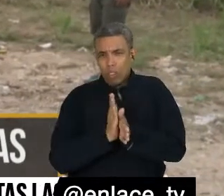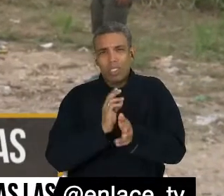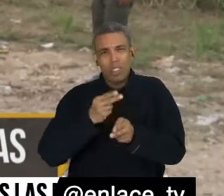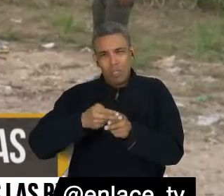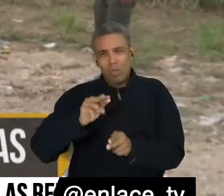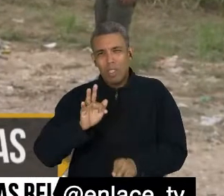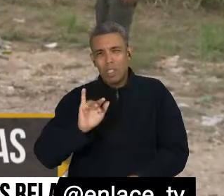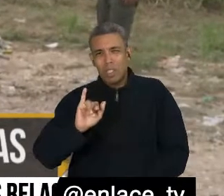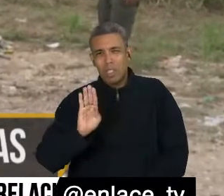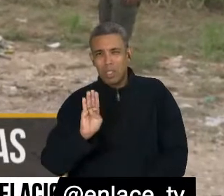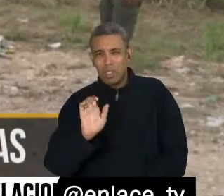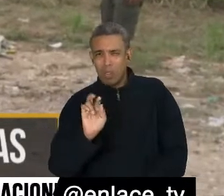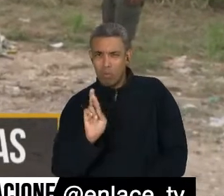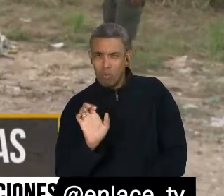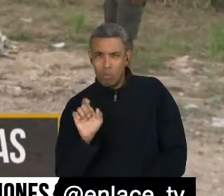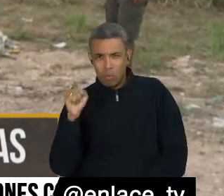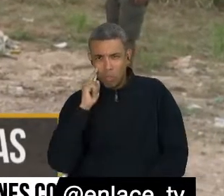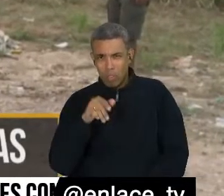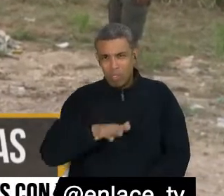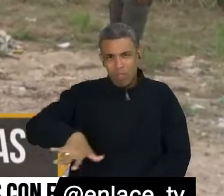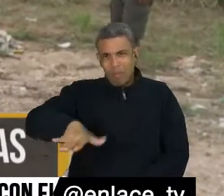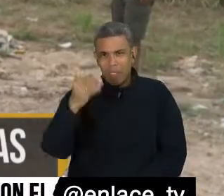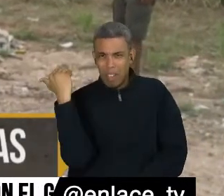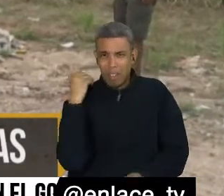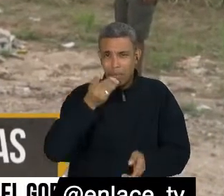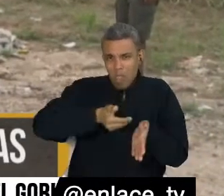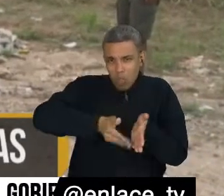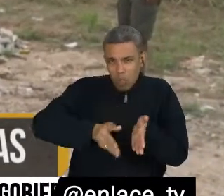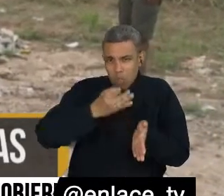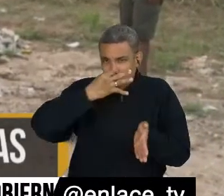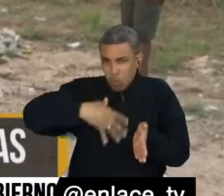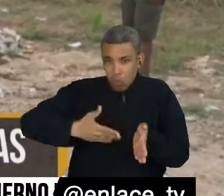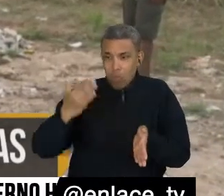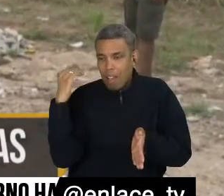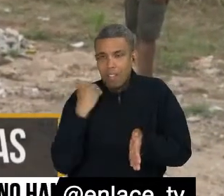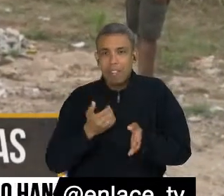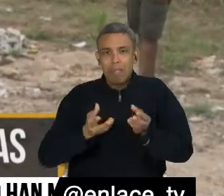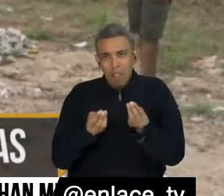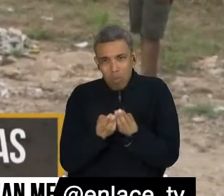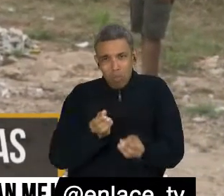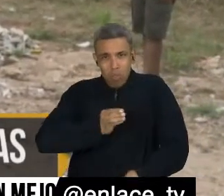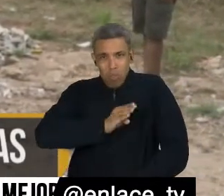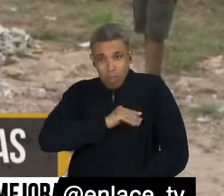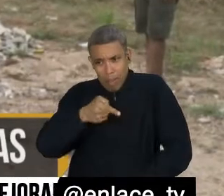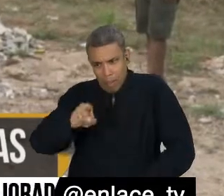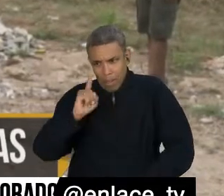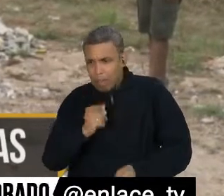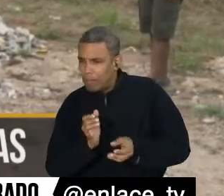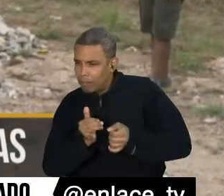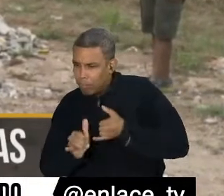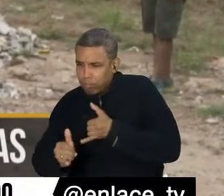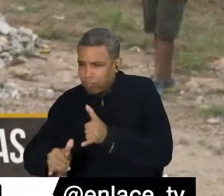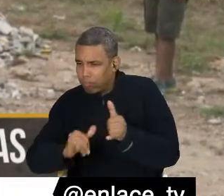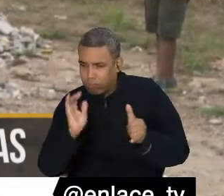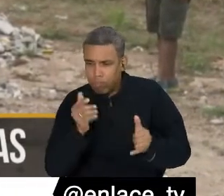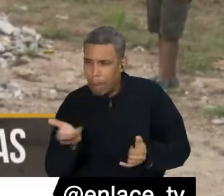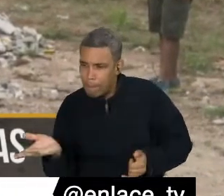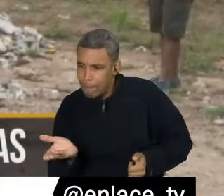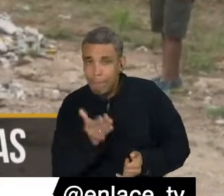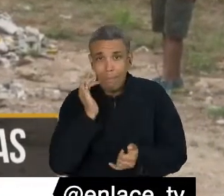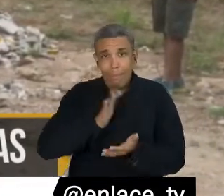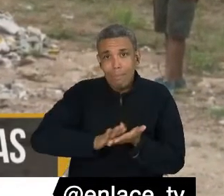limpieza del lote que allí está ubicado, inescrupulosos siguen depositando escombros, basuras y hasta animales muertos. Comportamientos inadecuados que